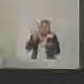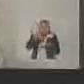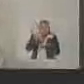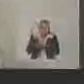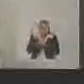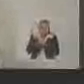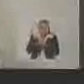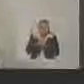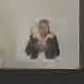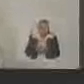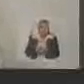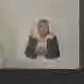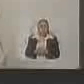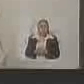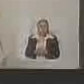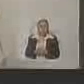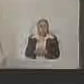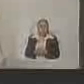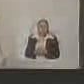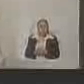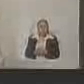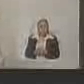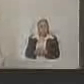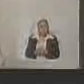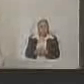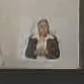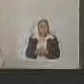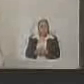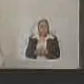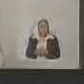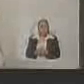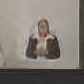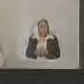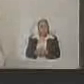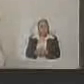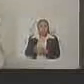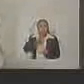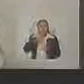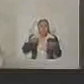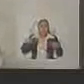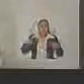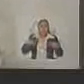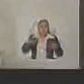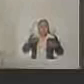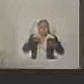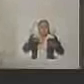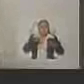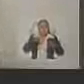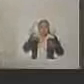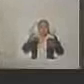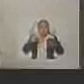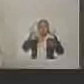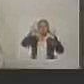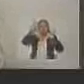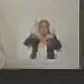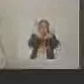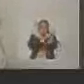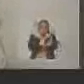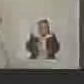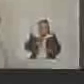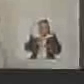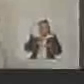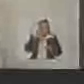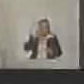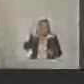que los servidores públicos que trabajan en la delegación, pero que den un servicio eficaz y